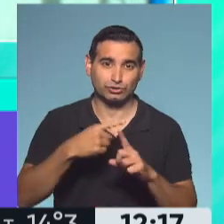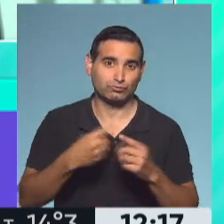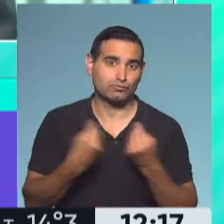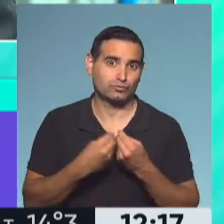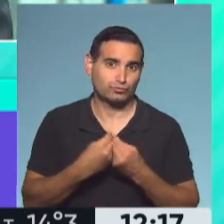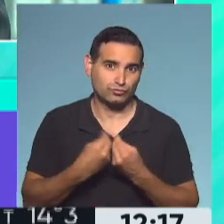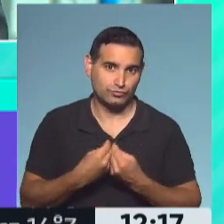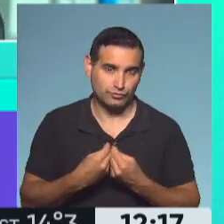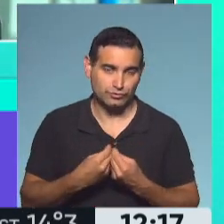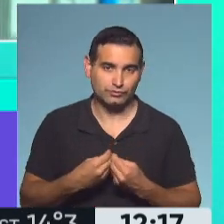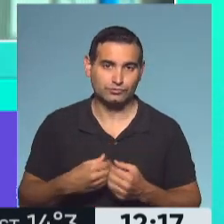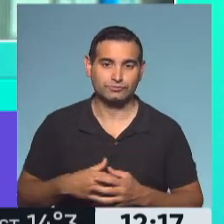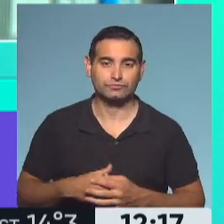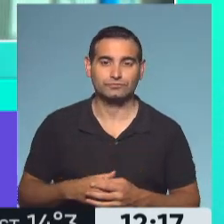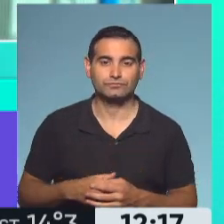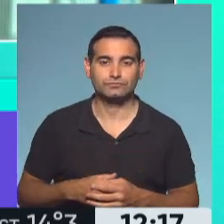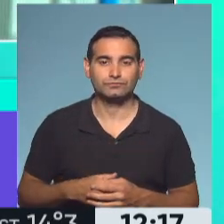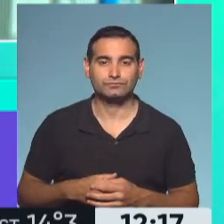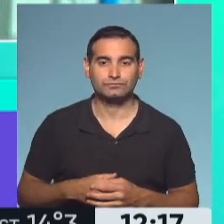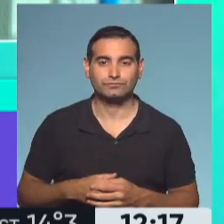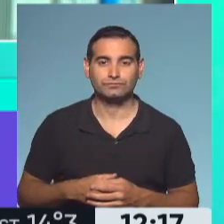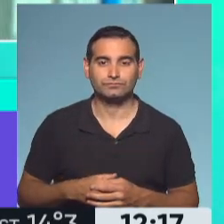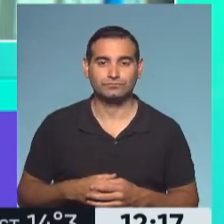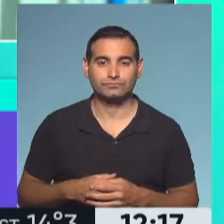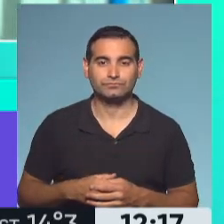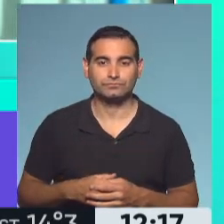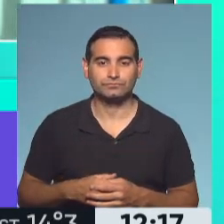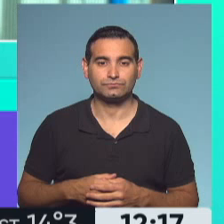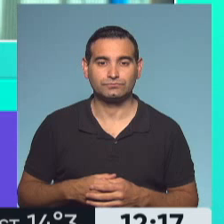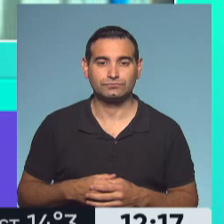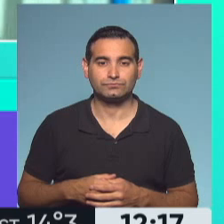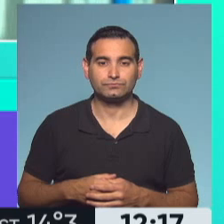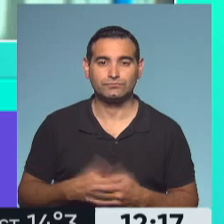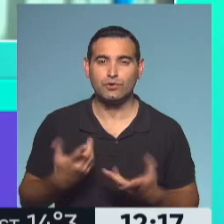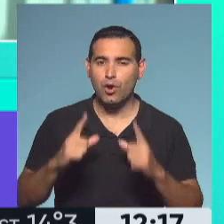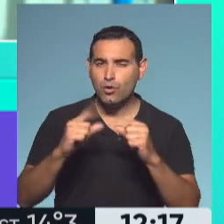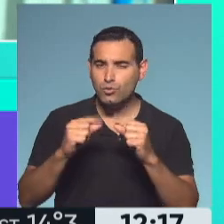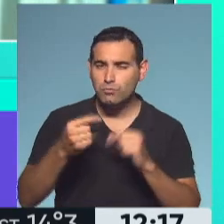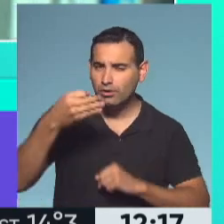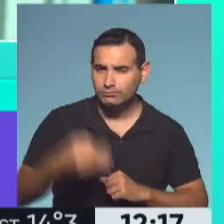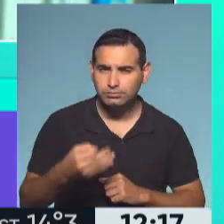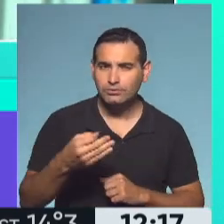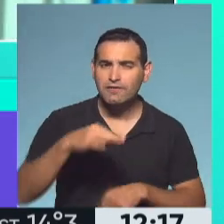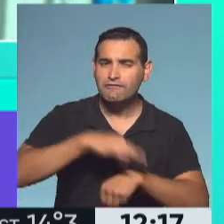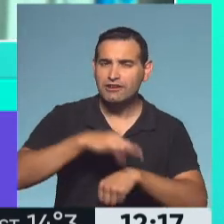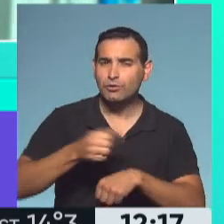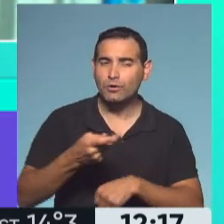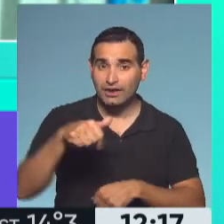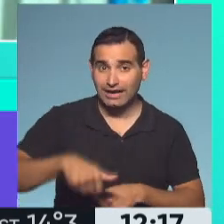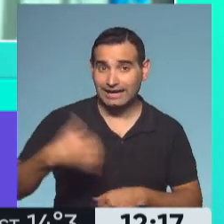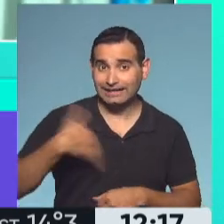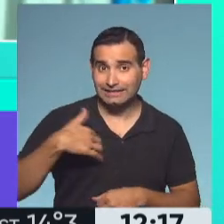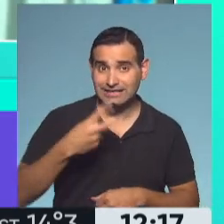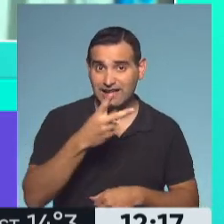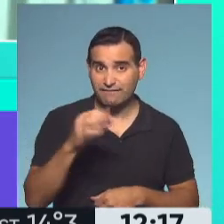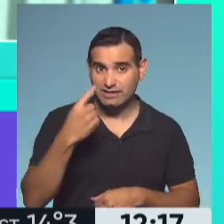altísimo, ¿no? Para los cánones internacionales es muy, muy alto. ¿Cuál sería el número real de infectados cuando Argentina tiene 20.000 con